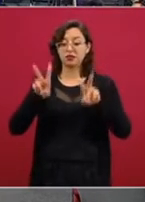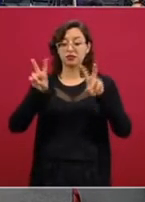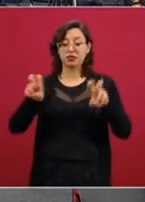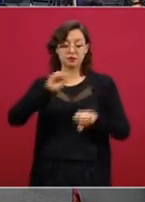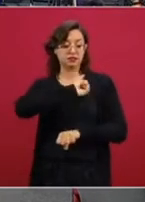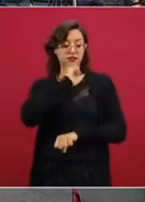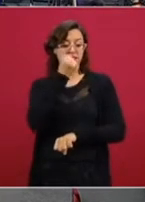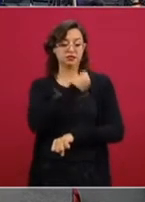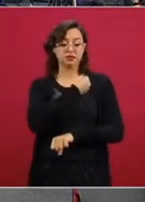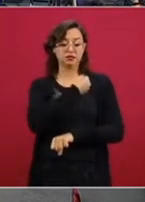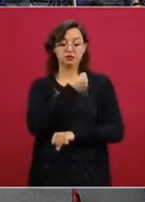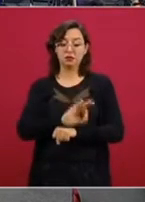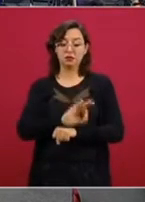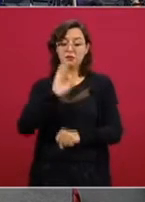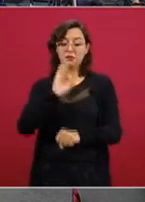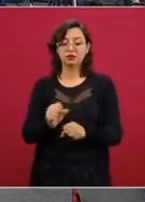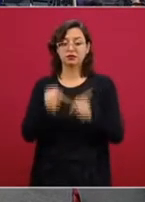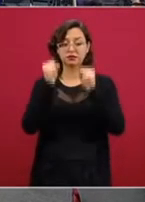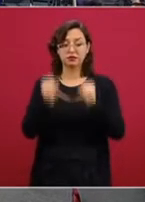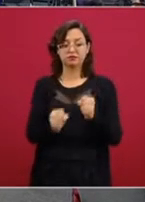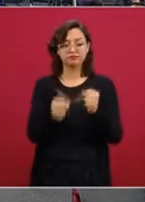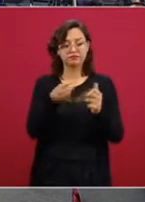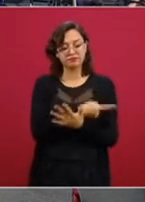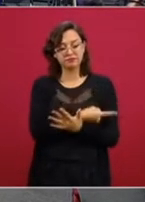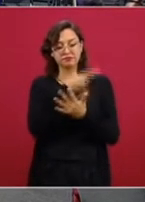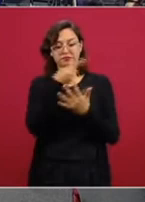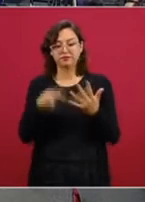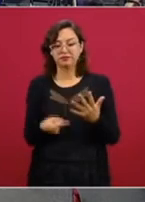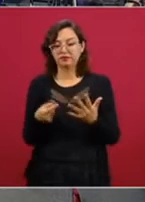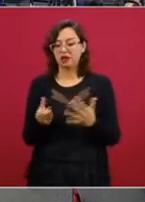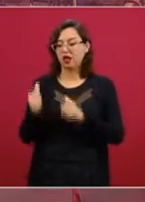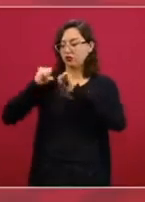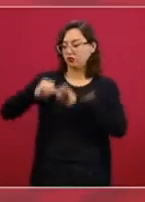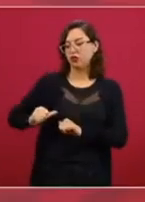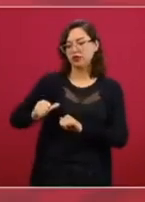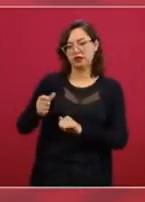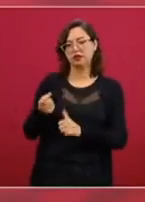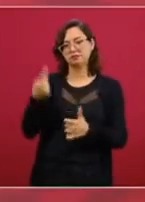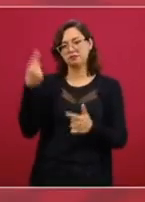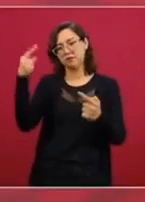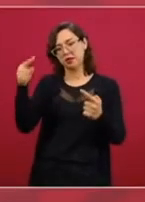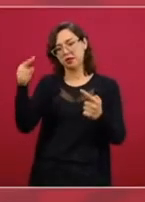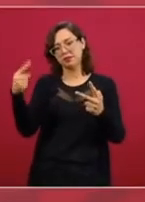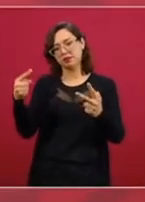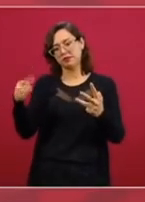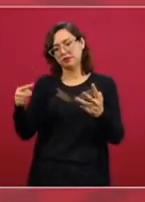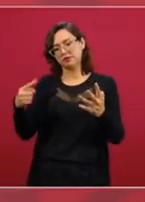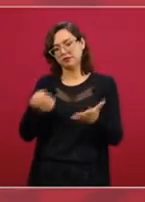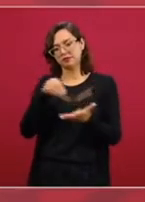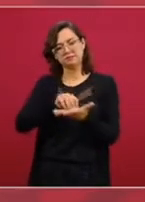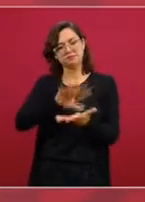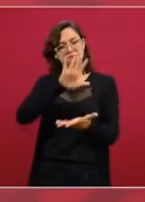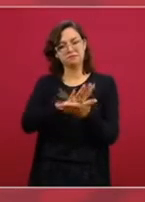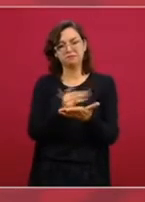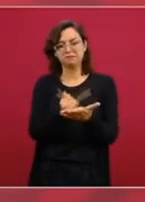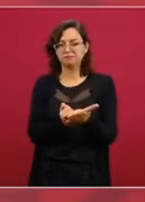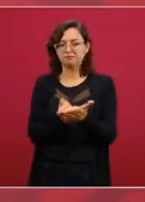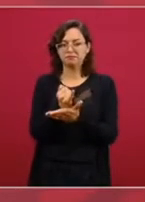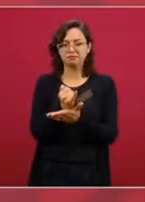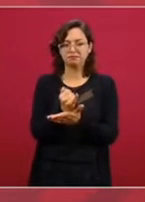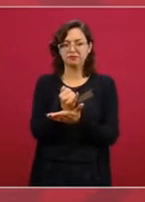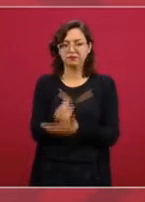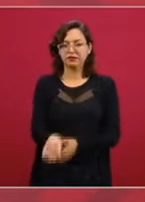enmarcados en estas acciones extraordinarias que dispuso la autoridad sanitaria, o las 3